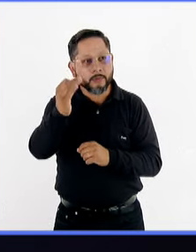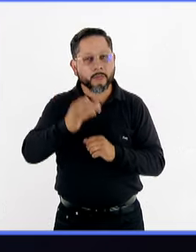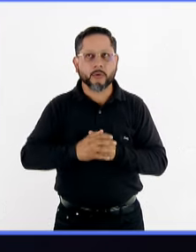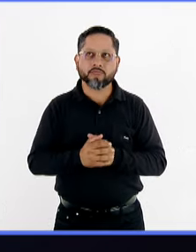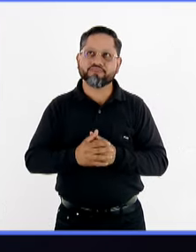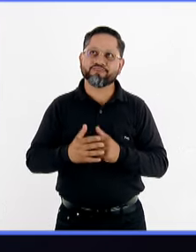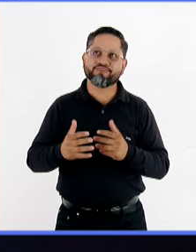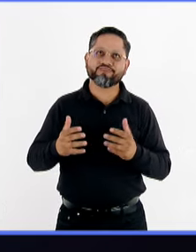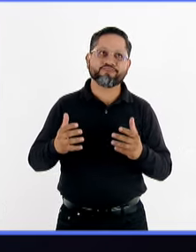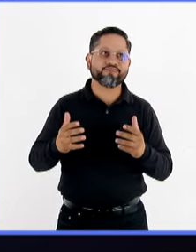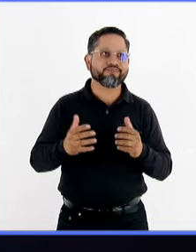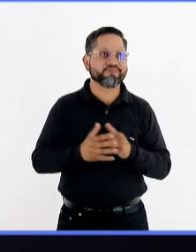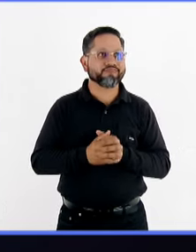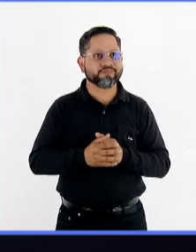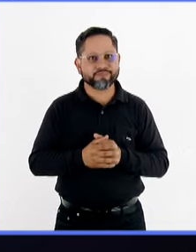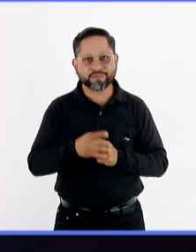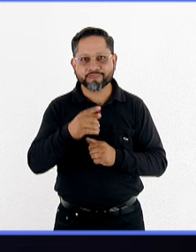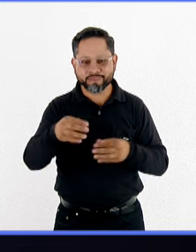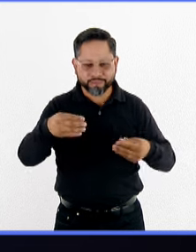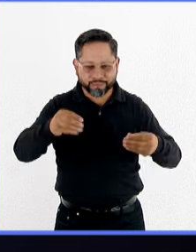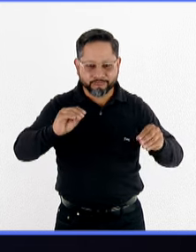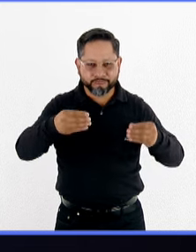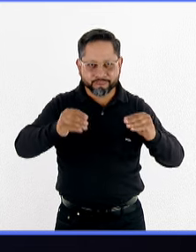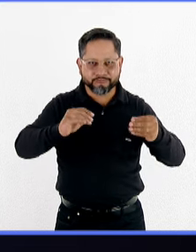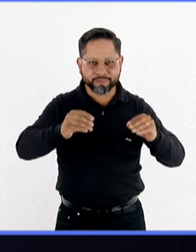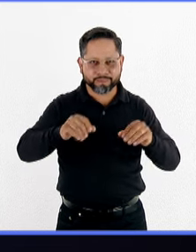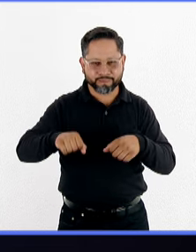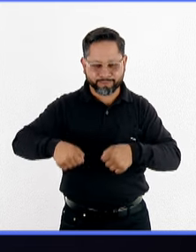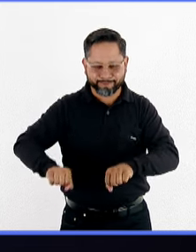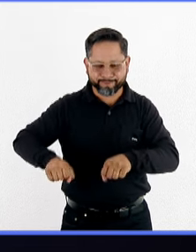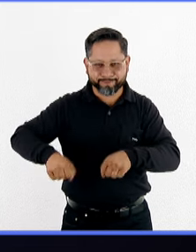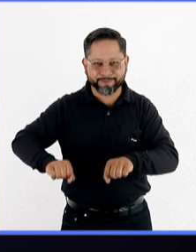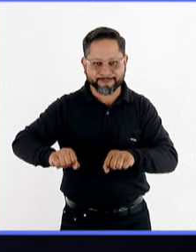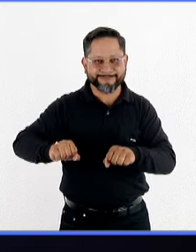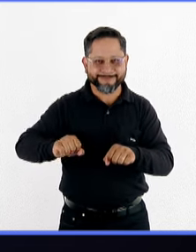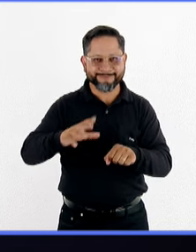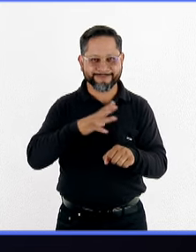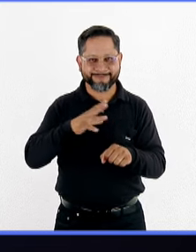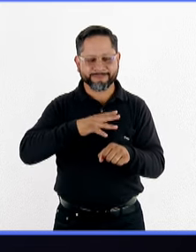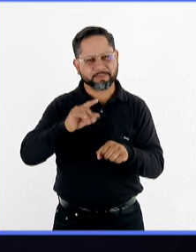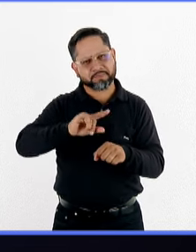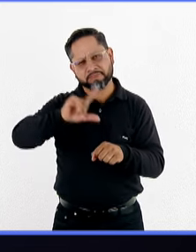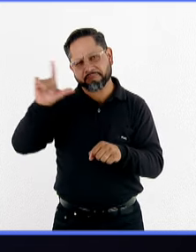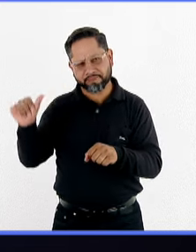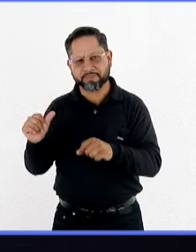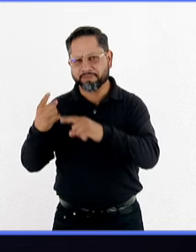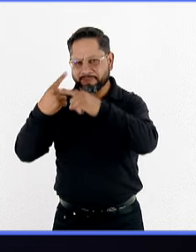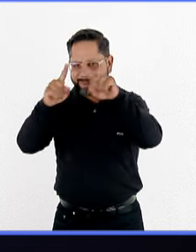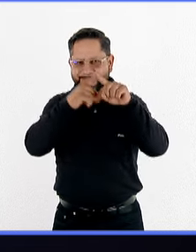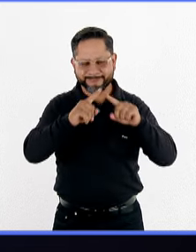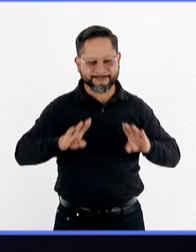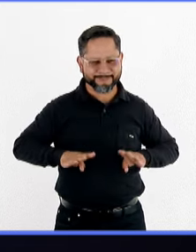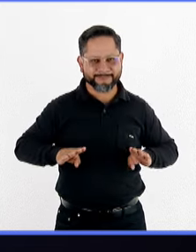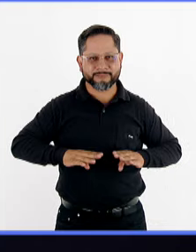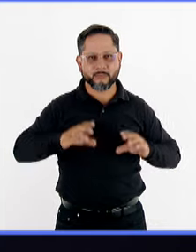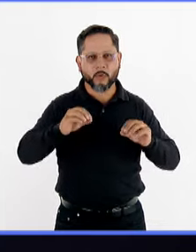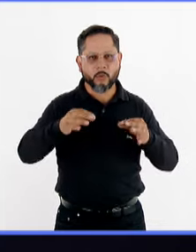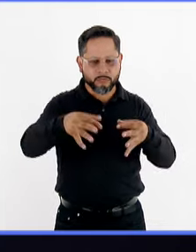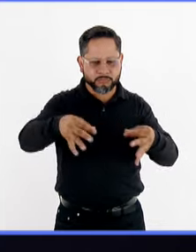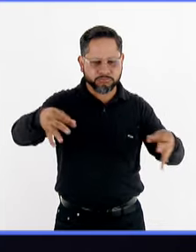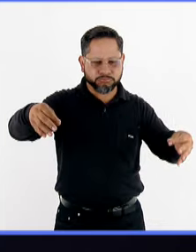tenemos de buñuelos de rodilla y luego sacamos ese y hacemos buñuelos de viento. De